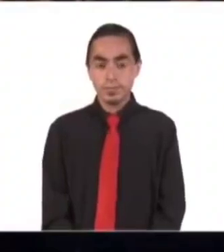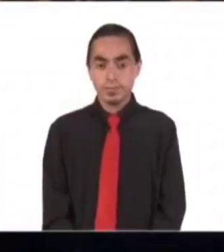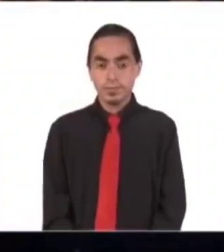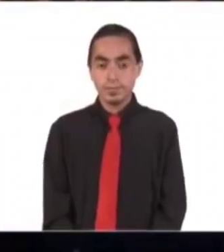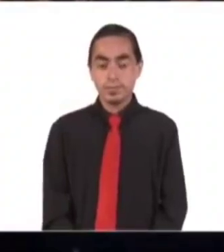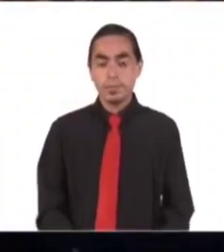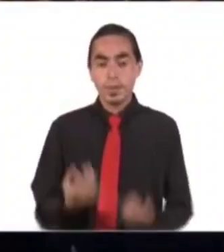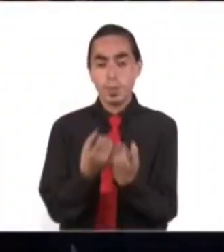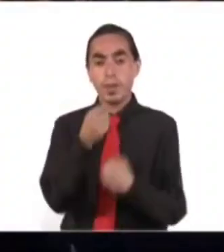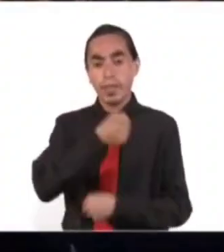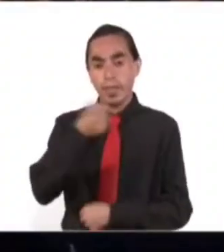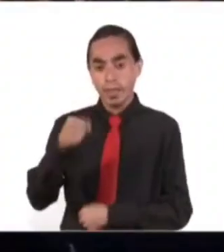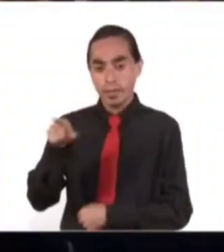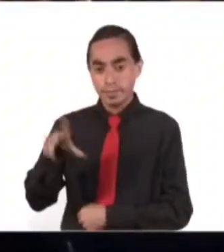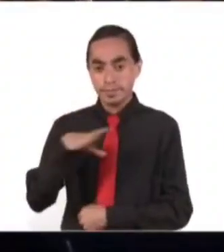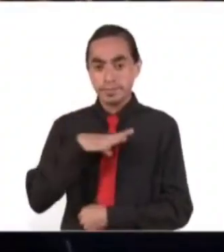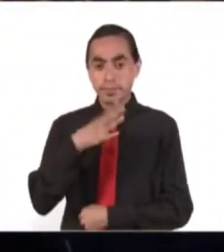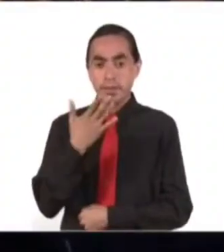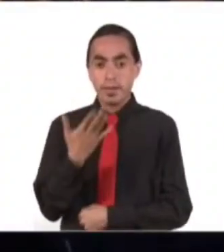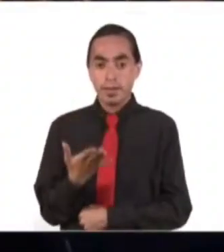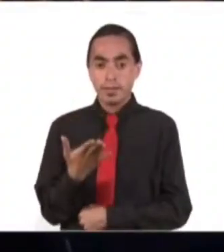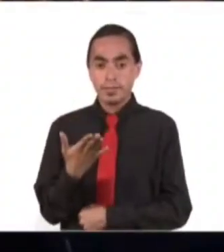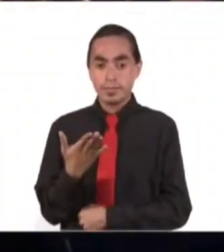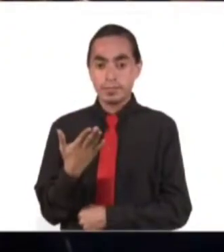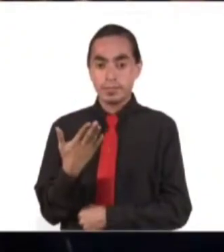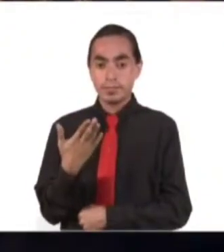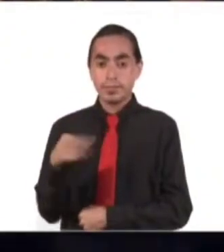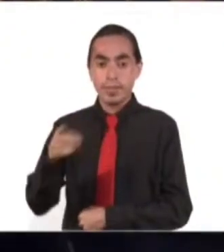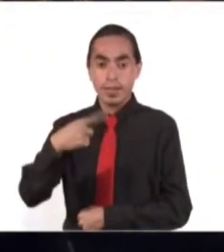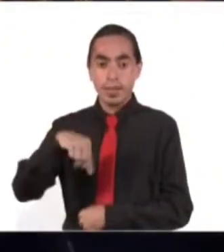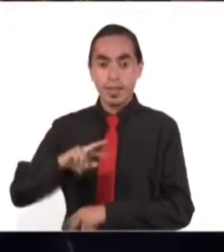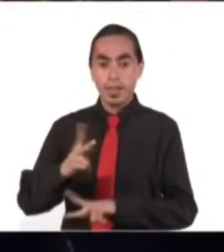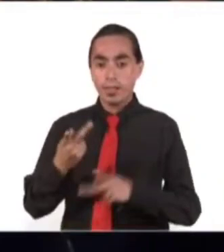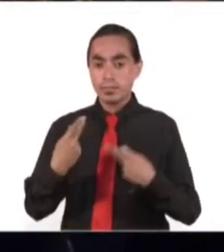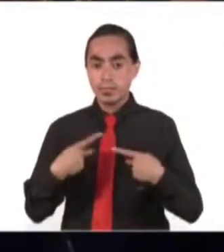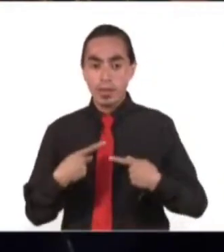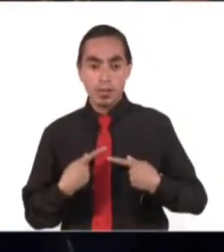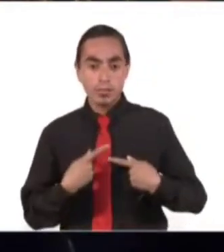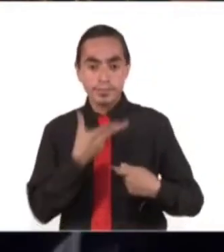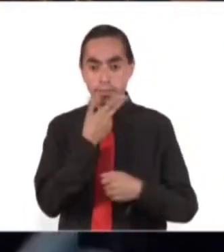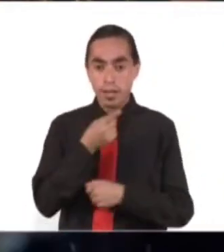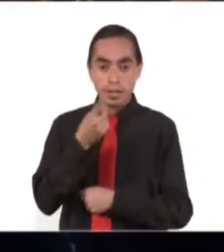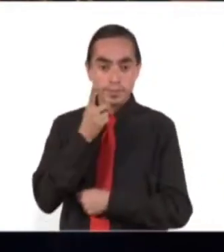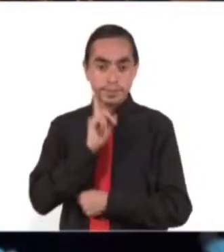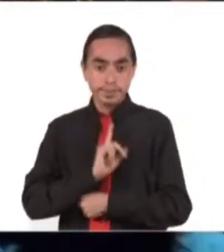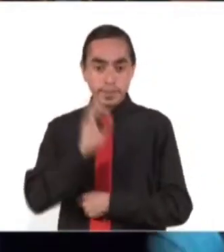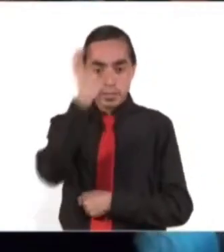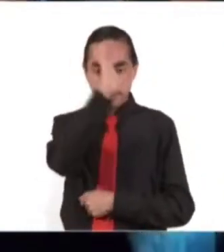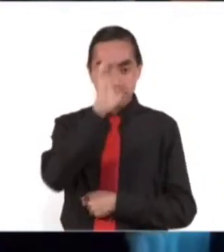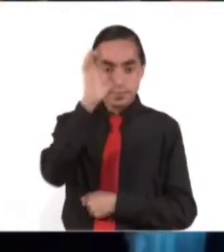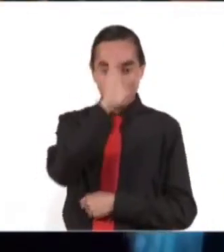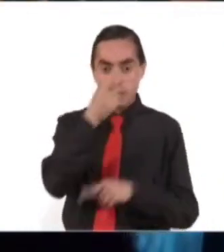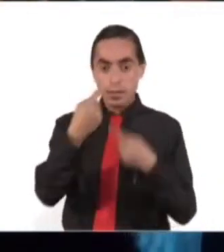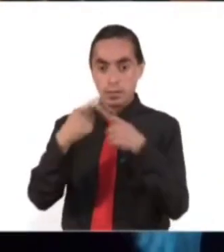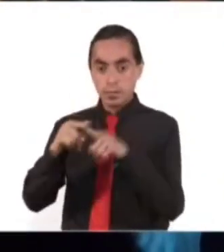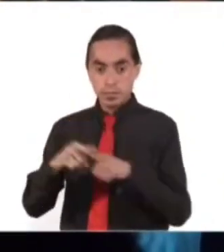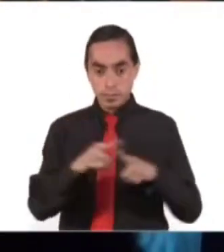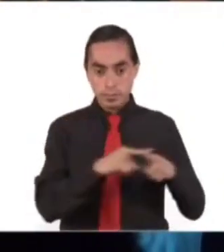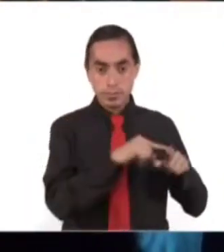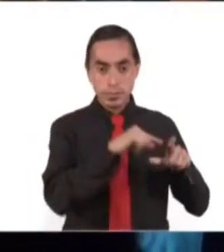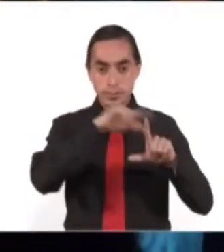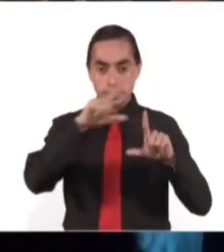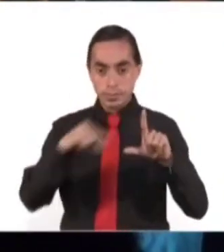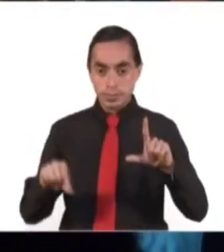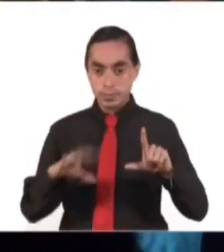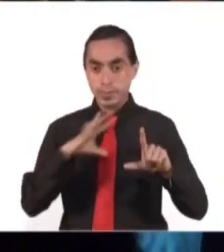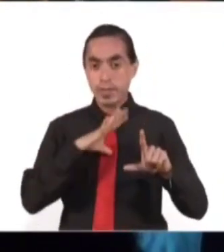Saludamos la gentil presencia a las y los académicos y científicos de todo el país que integran en esta ocasión el